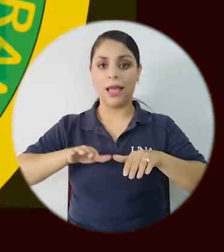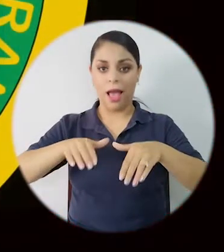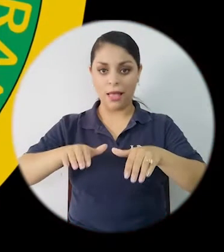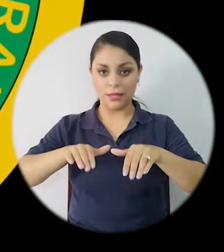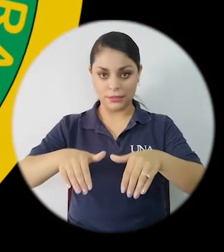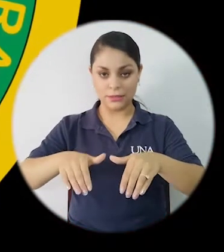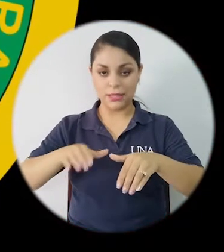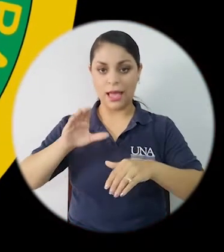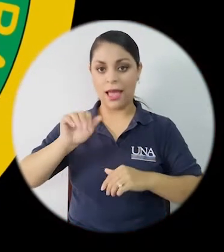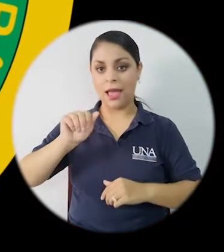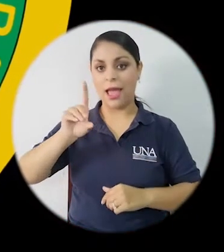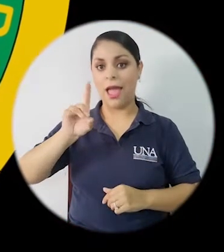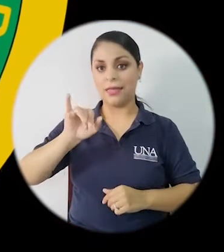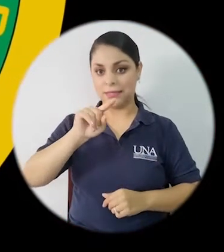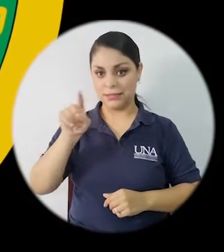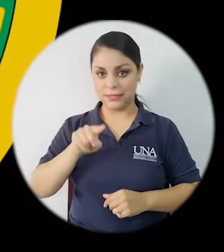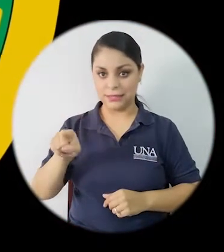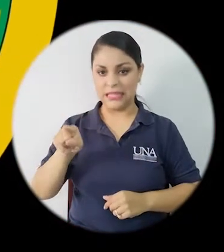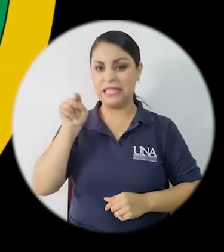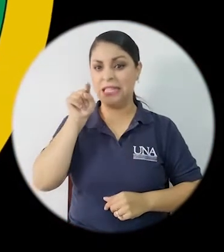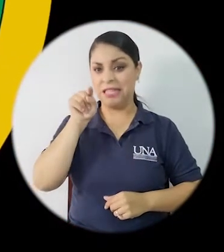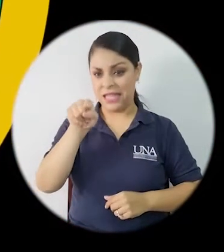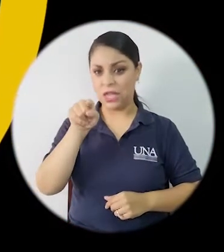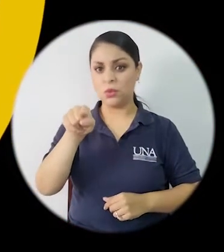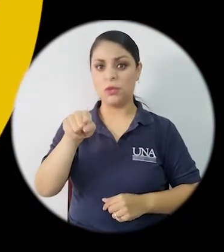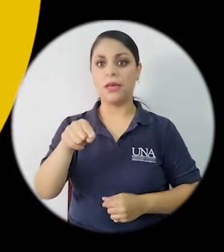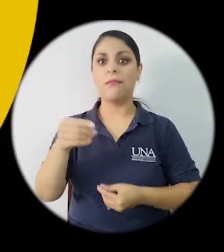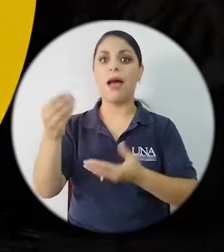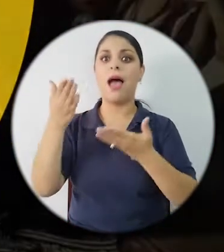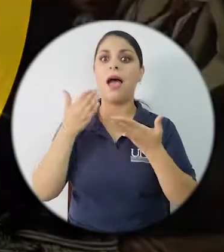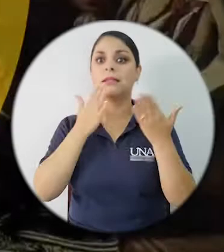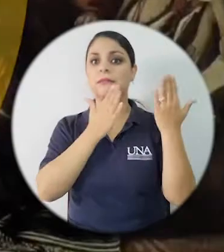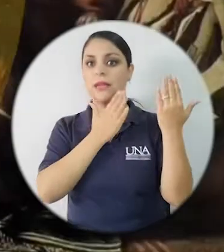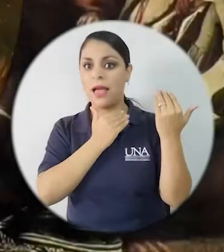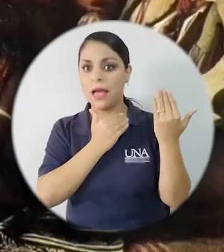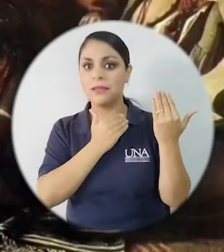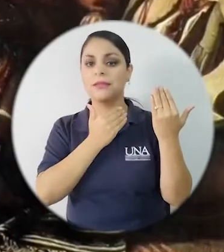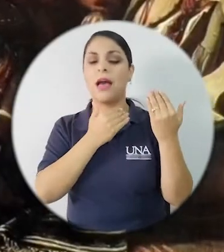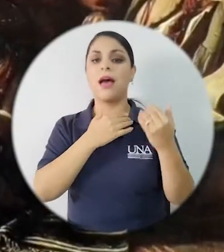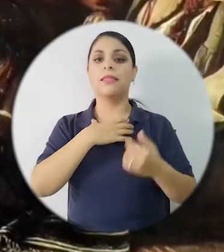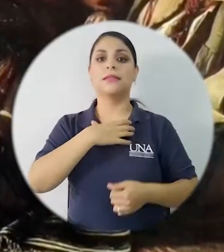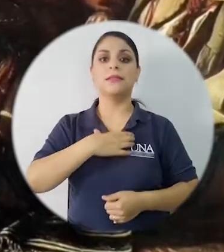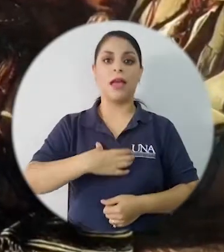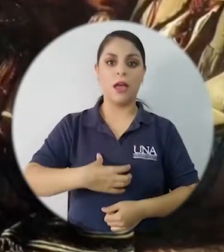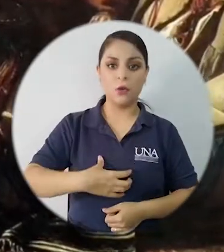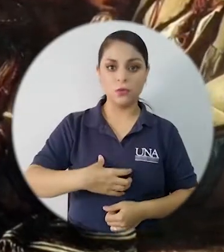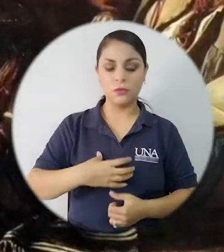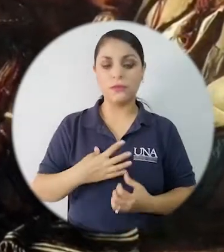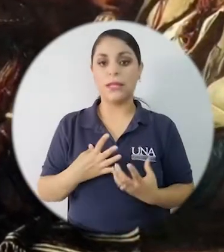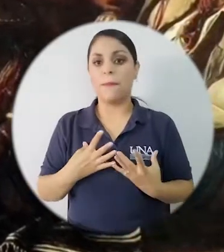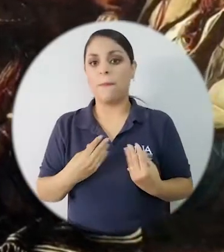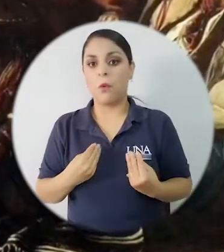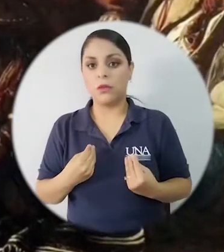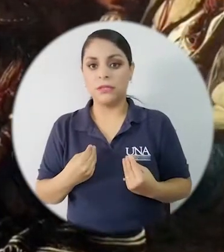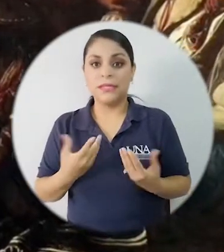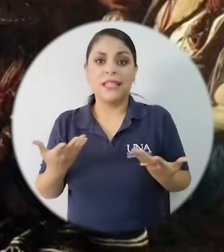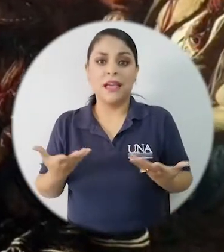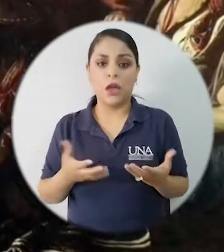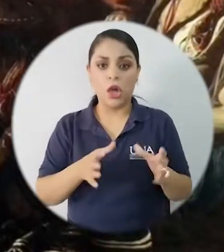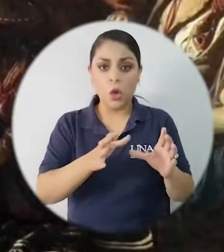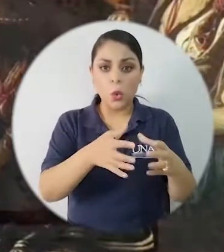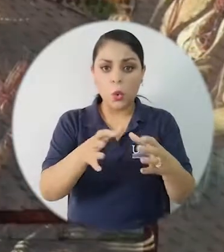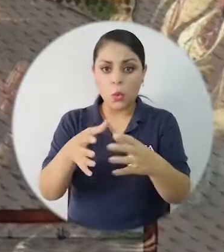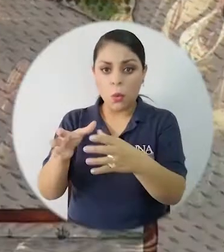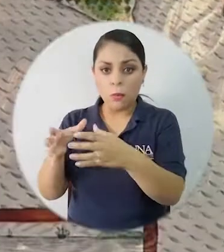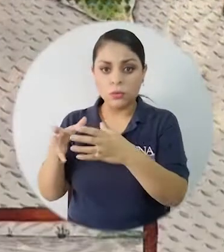Y Cádiz será un punto de quiebre para comprender los anhelos, esperanzas, deseos y temores que